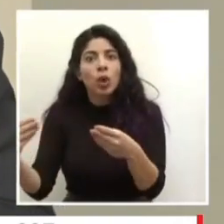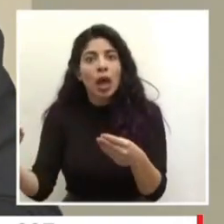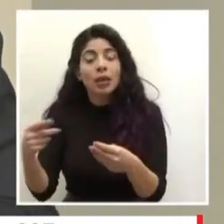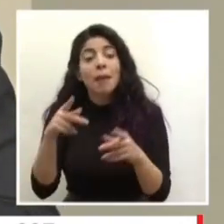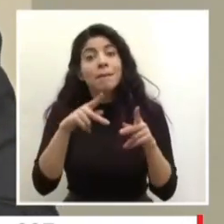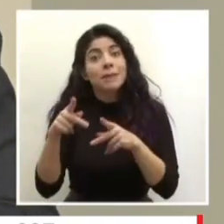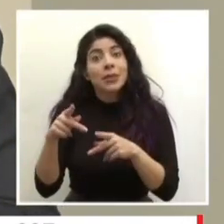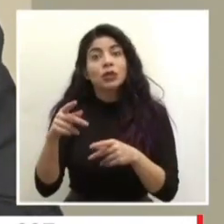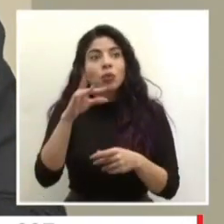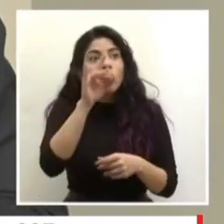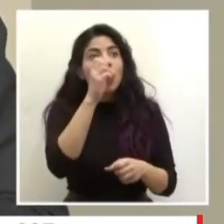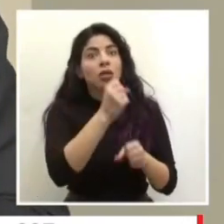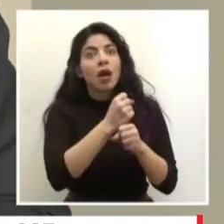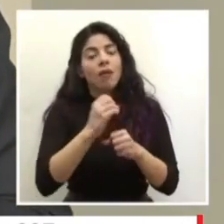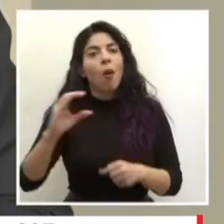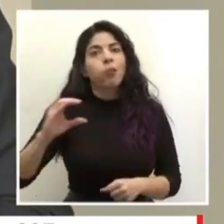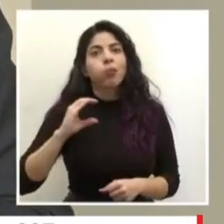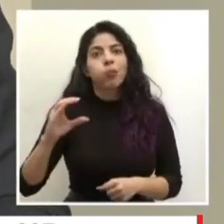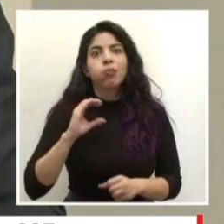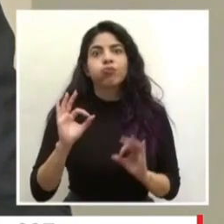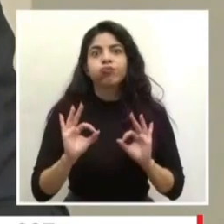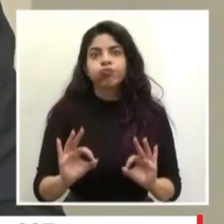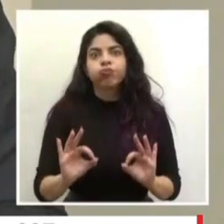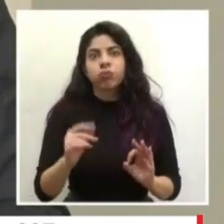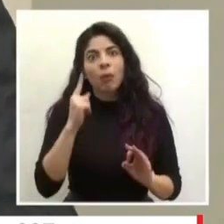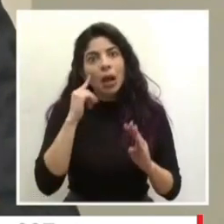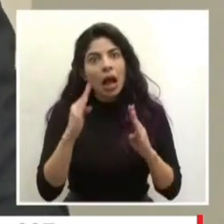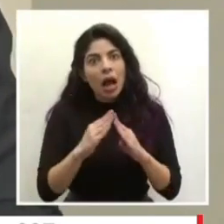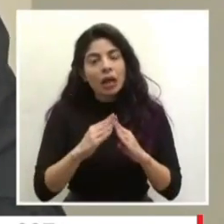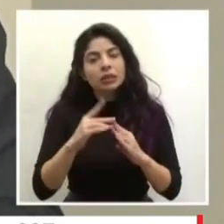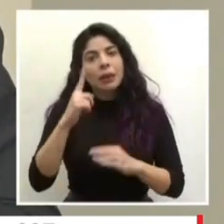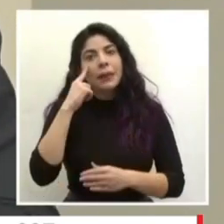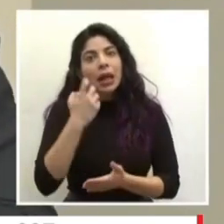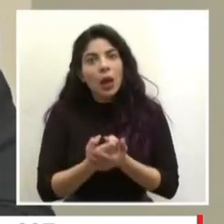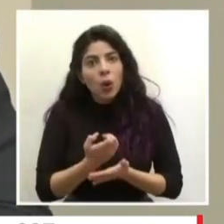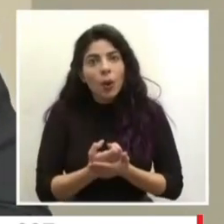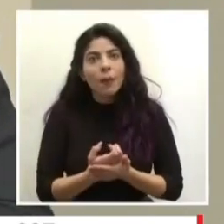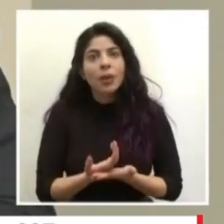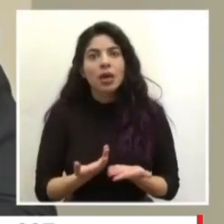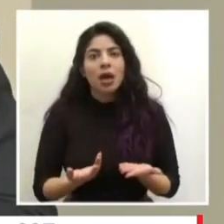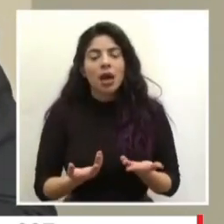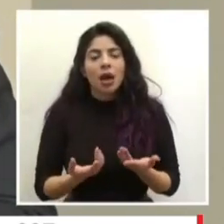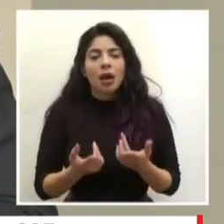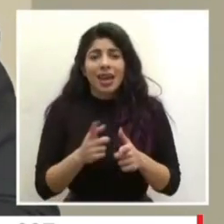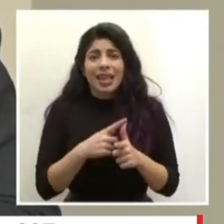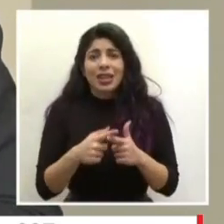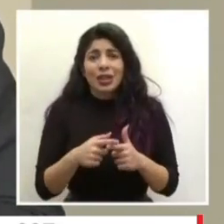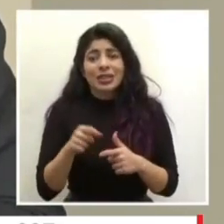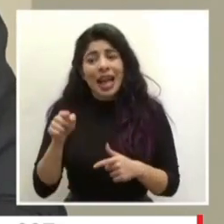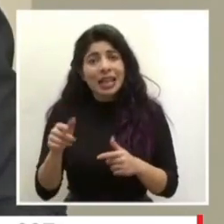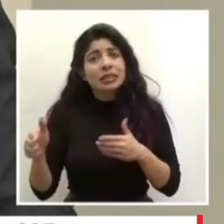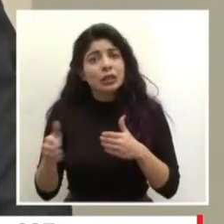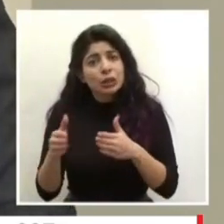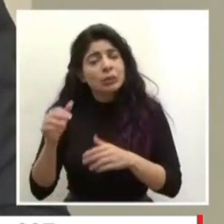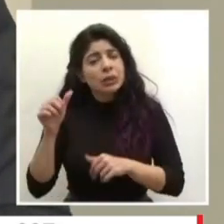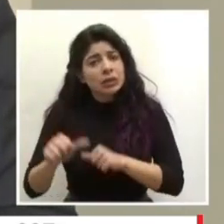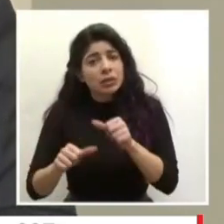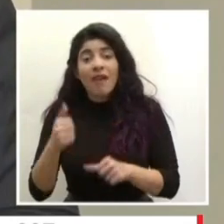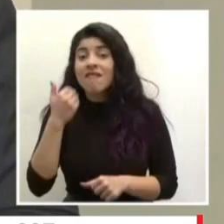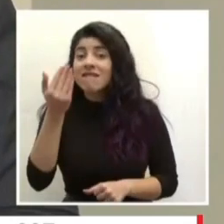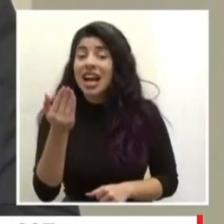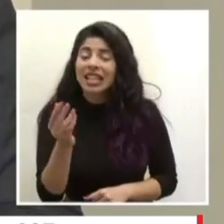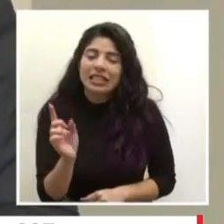ingreso remunerado para el hogar, para la economía del país. Entonces, esa es la ruta que llevamos. Fácil no